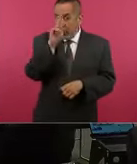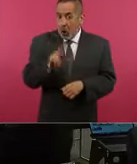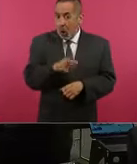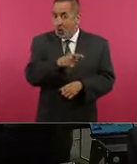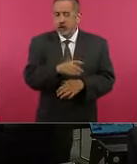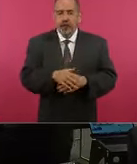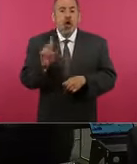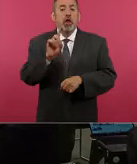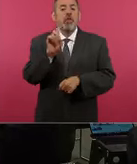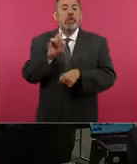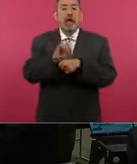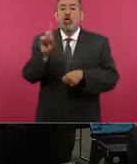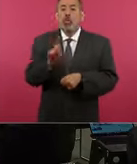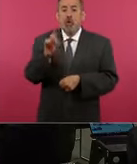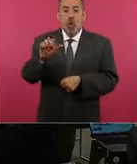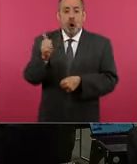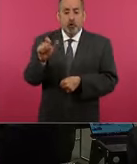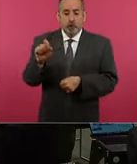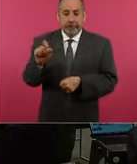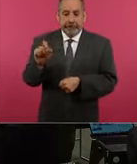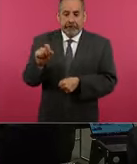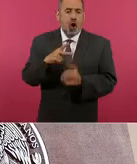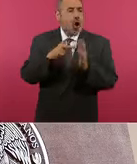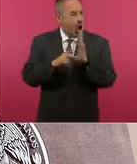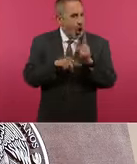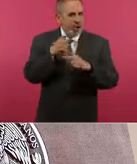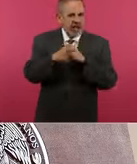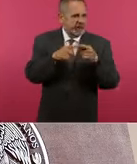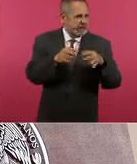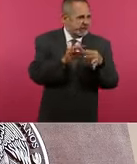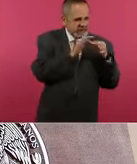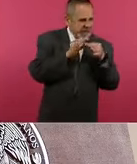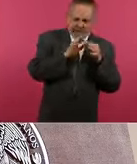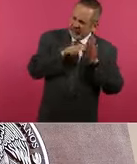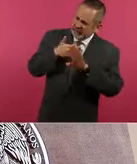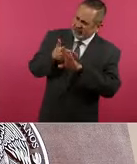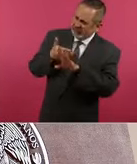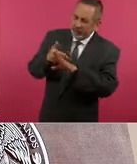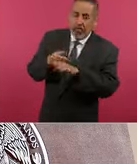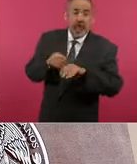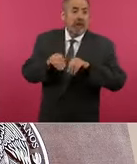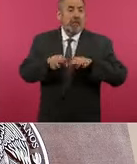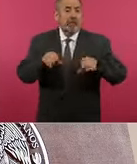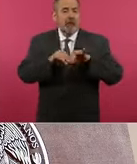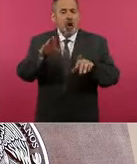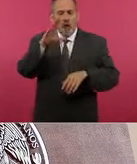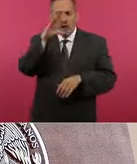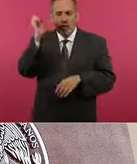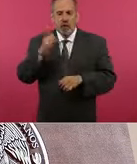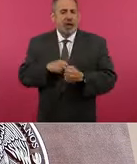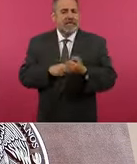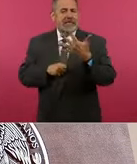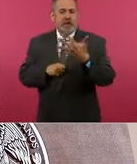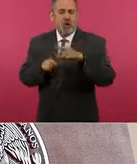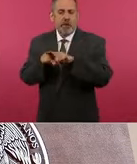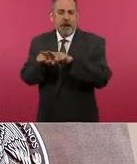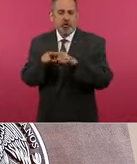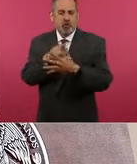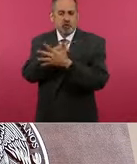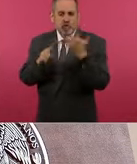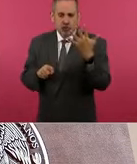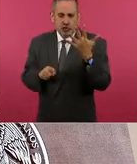El domingo 20 de agosto, pues volvieron a la carga y comenzaron a viralizar una foto con cinco hermanos quienes